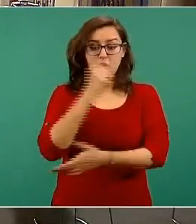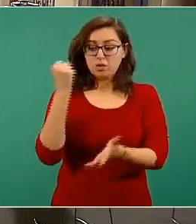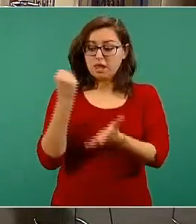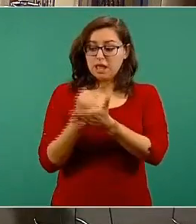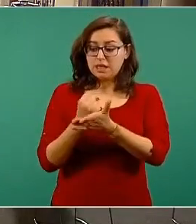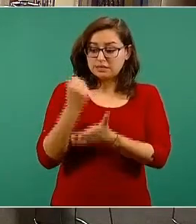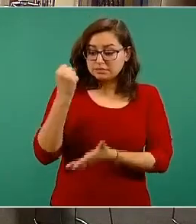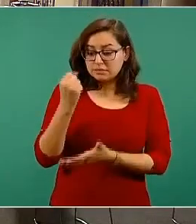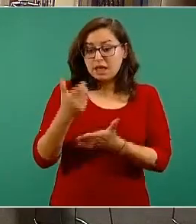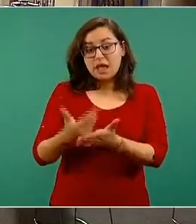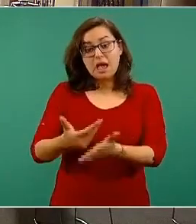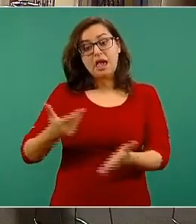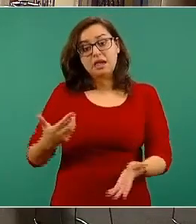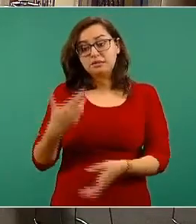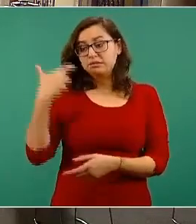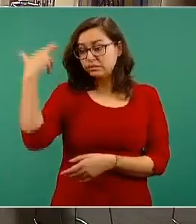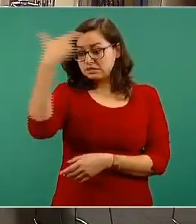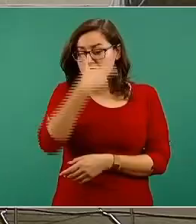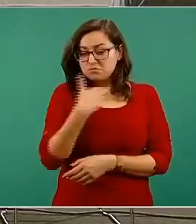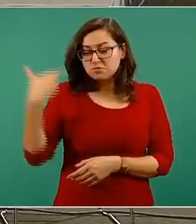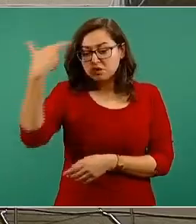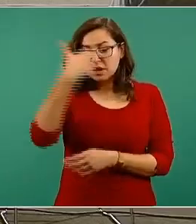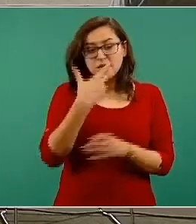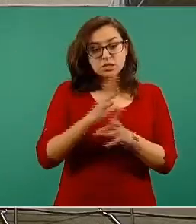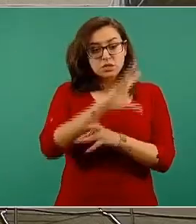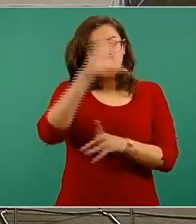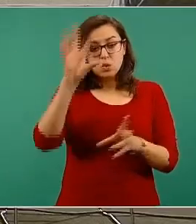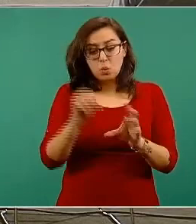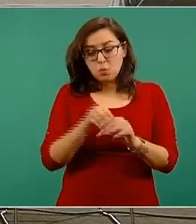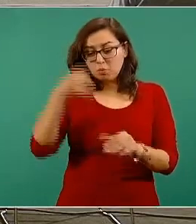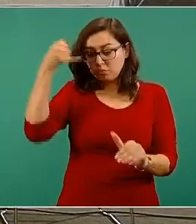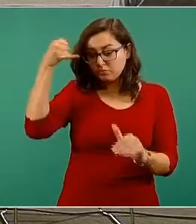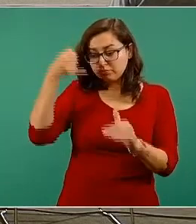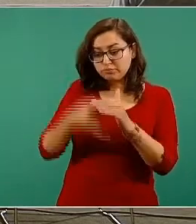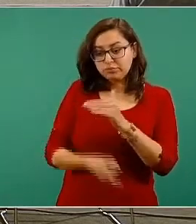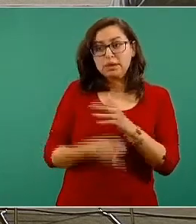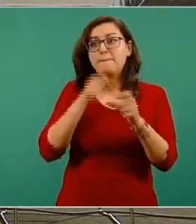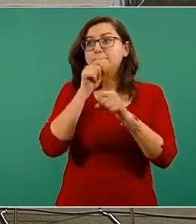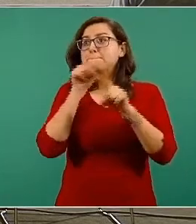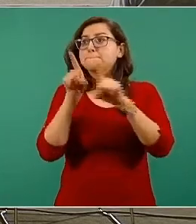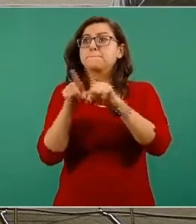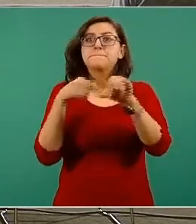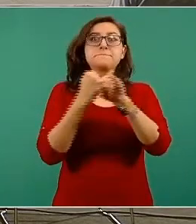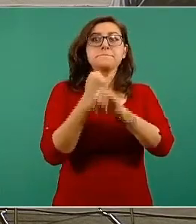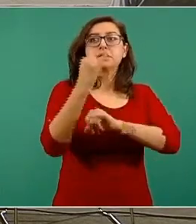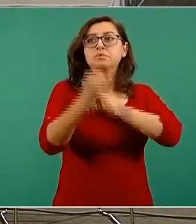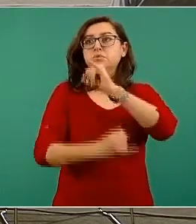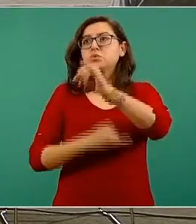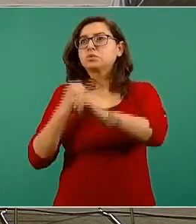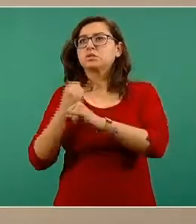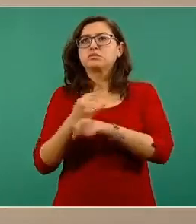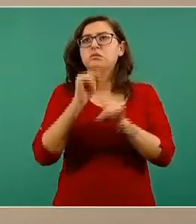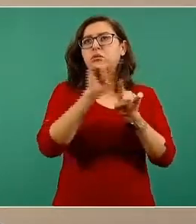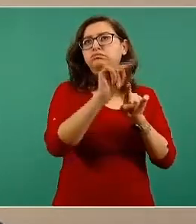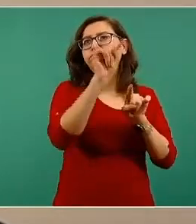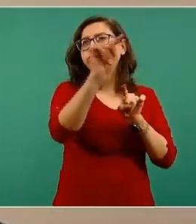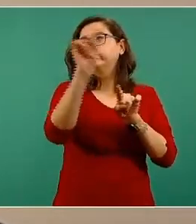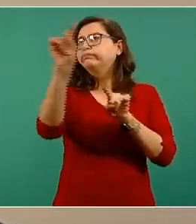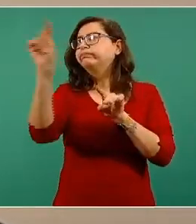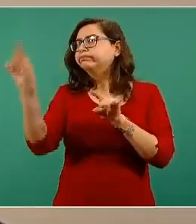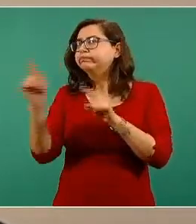hecho las pruebas correspondientes, ha hecho las revisiones internacionales, inclusive de autorizaciones que se han dado por